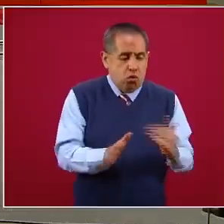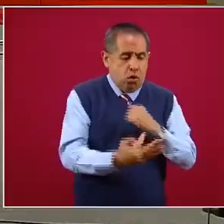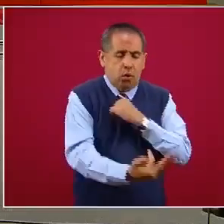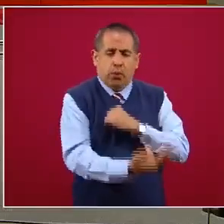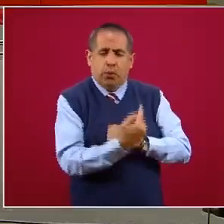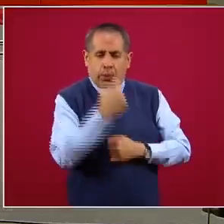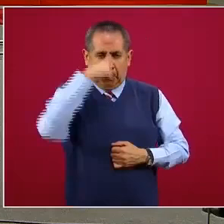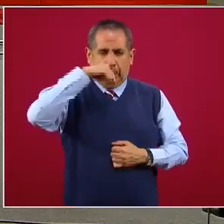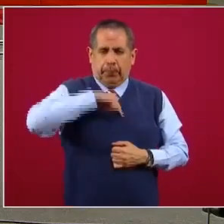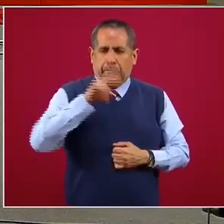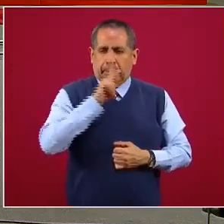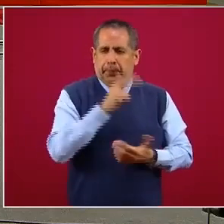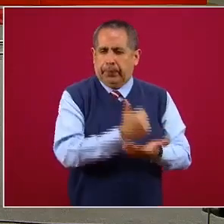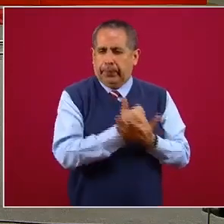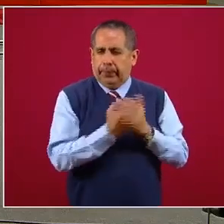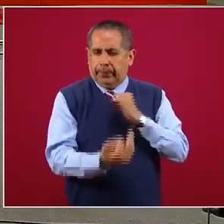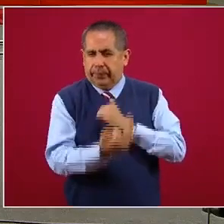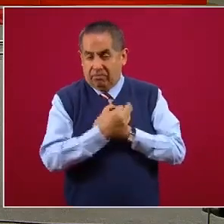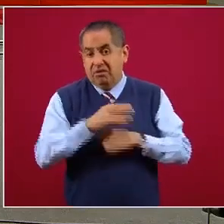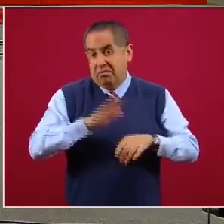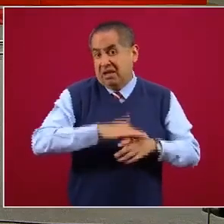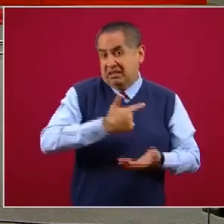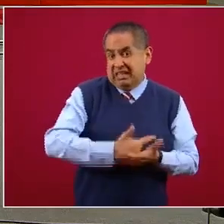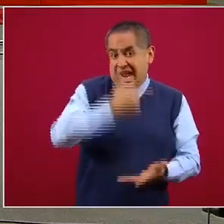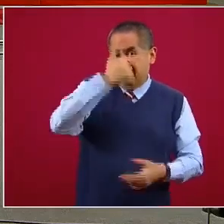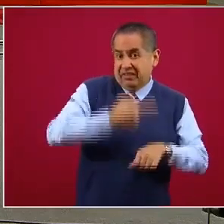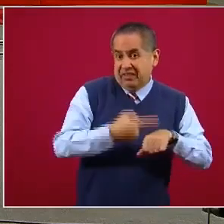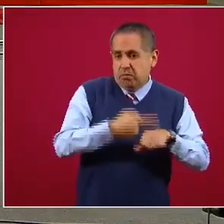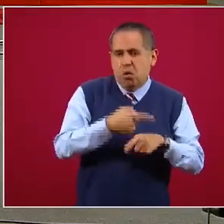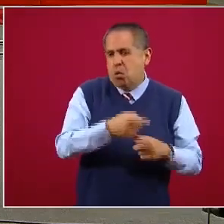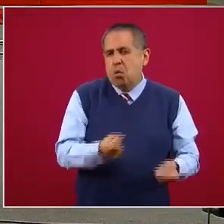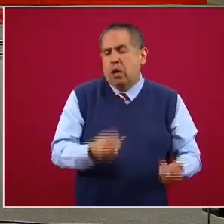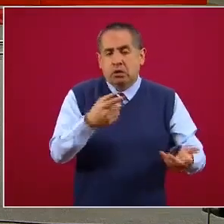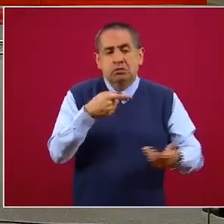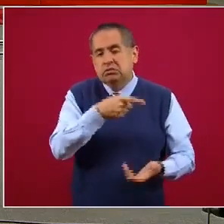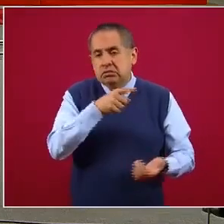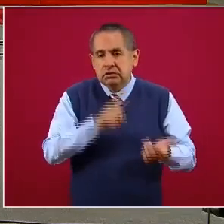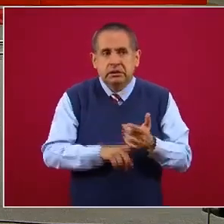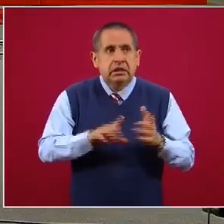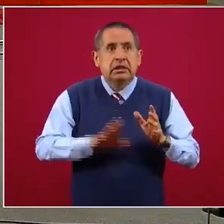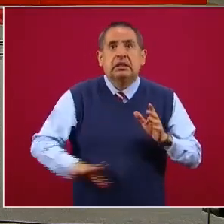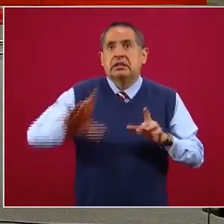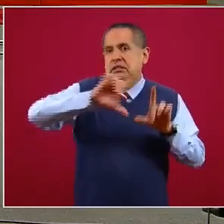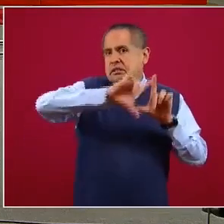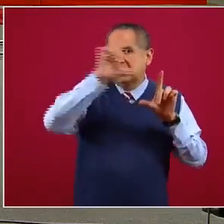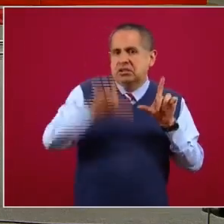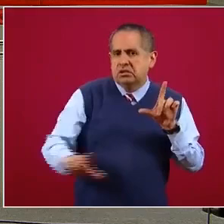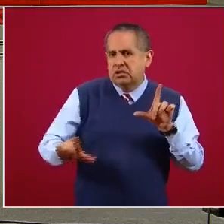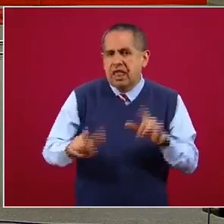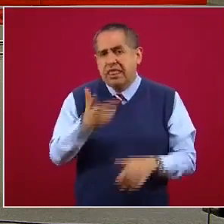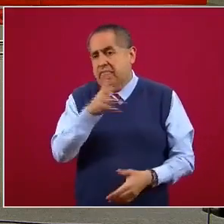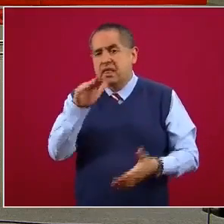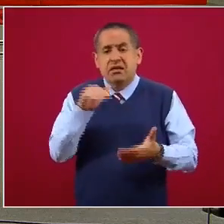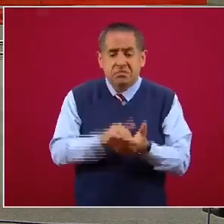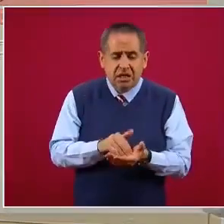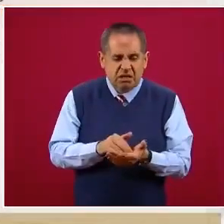camas destinadas a personas críticamente enfermas, y tenemos la ocupación nacional de las casi